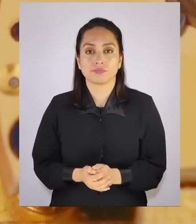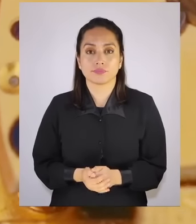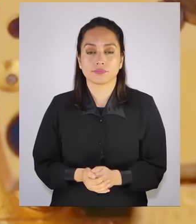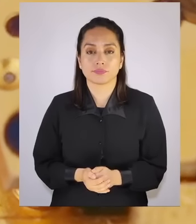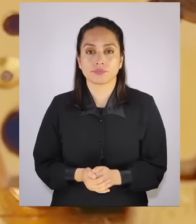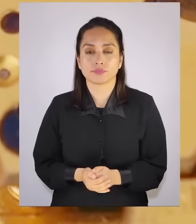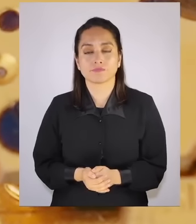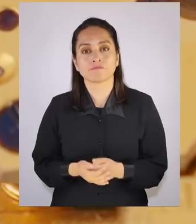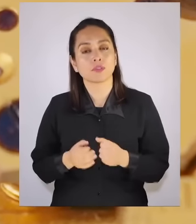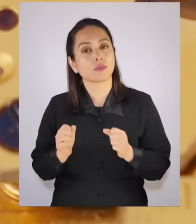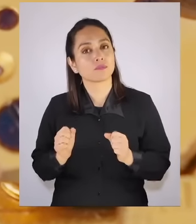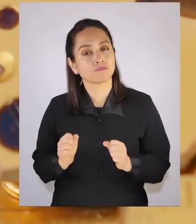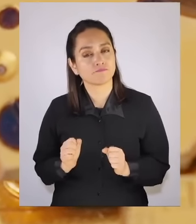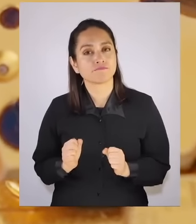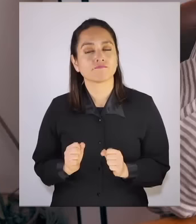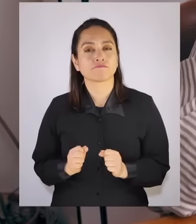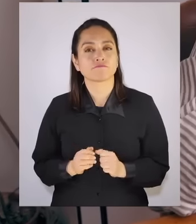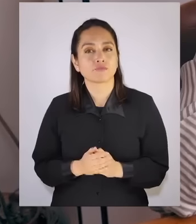Sería